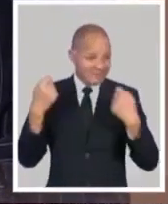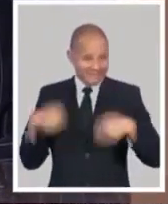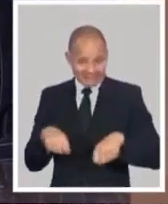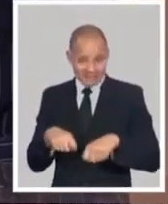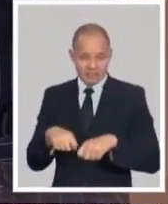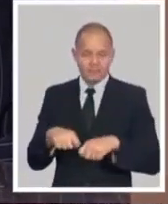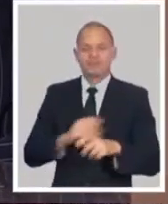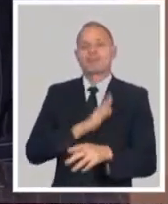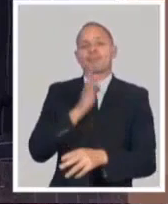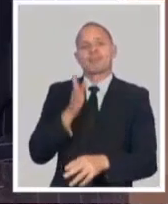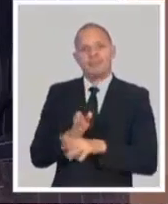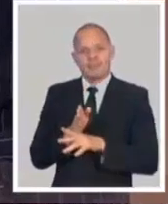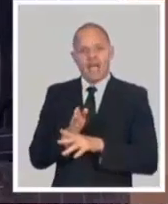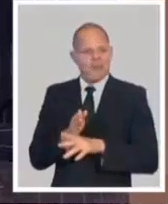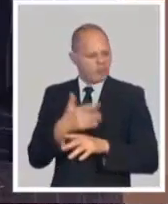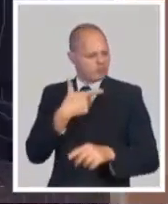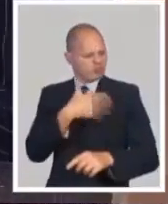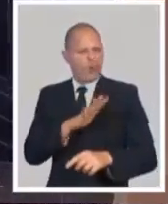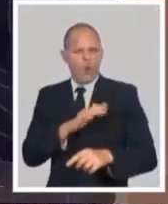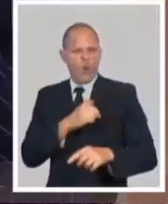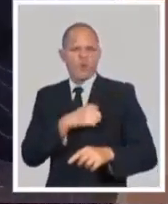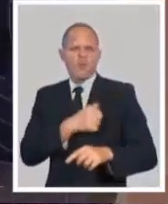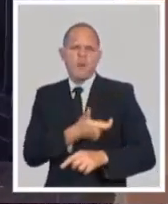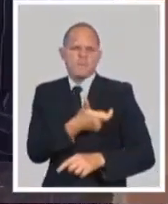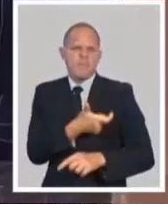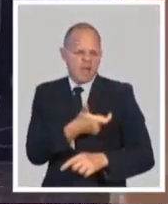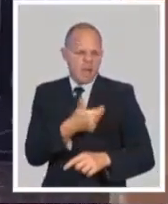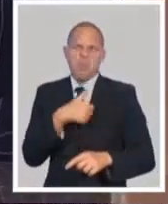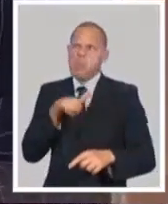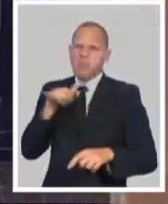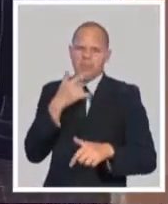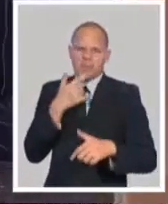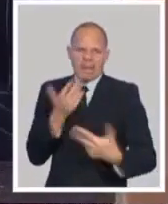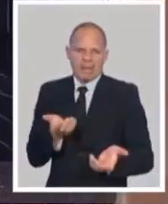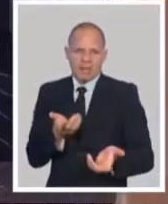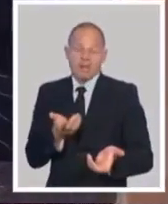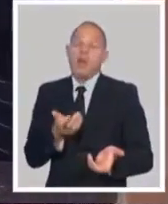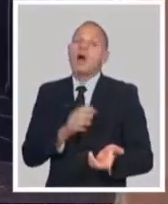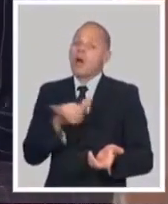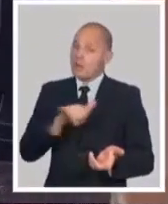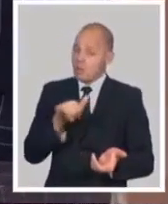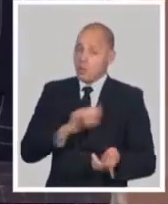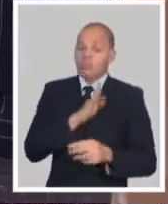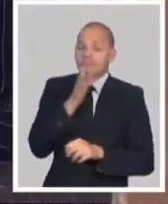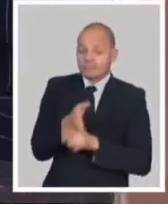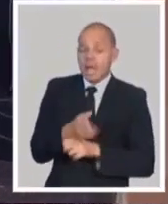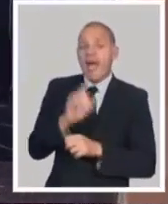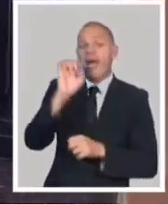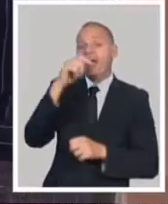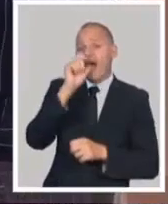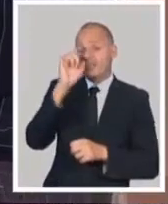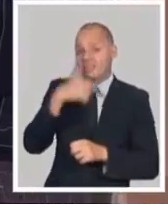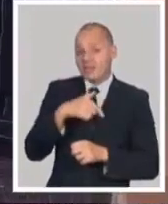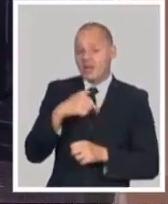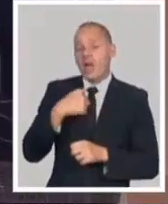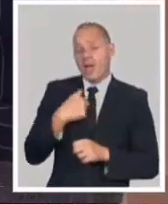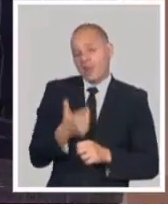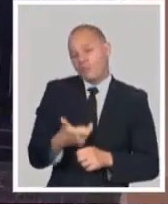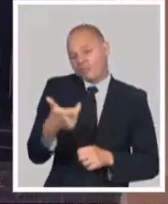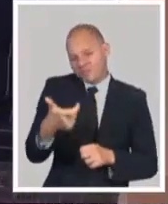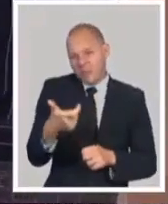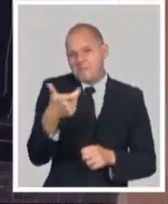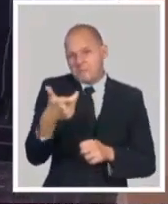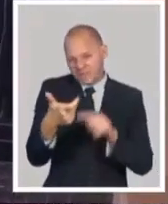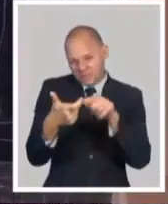va a seguir funcionando quizás tendrá que haber una reestructuración desde el punto de vista de la estructura de la cantidad de personas de las